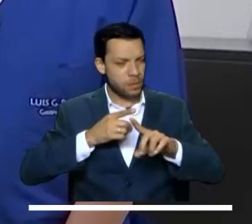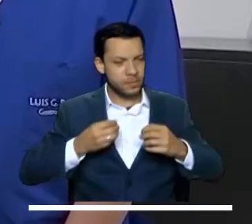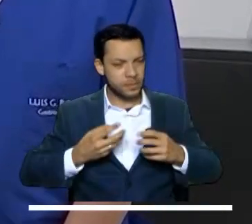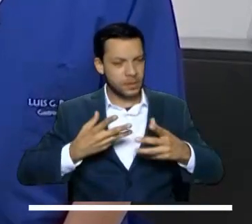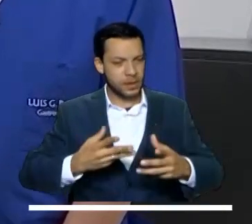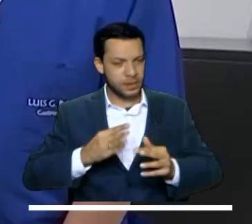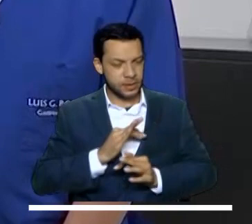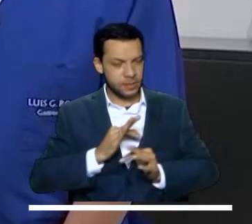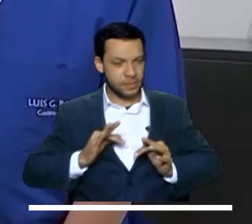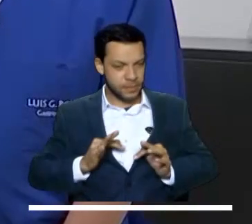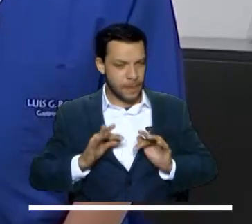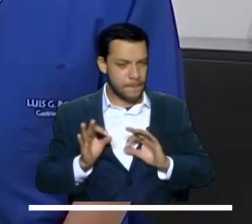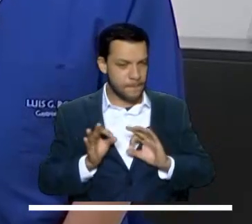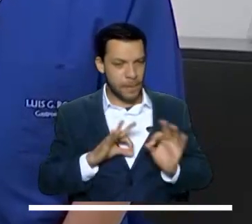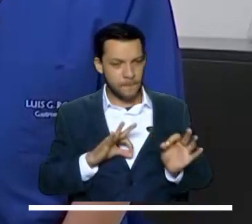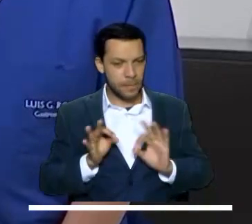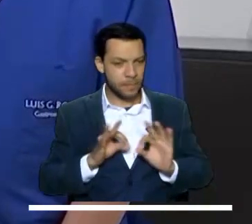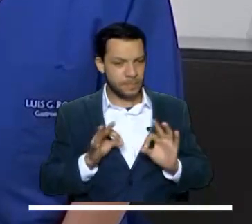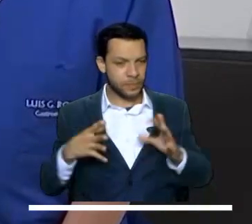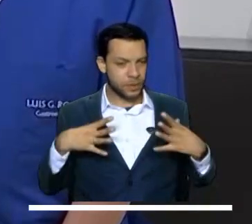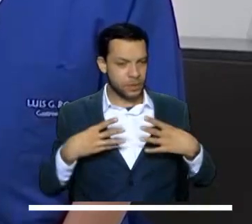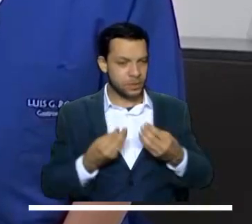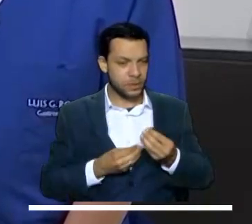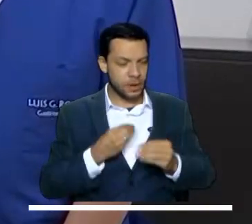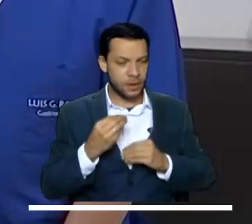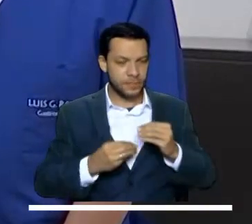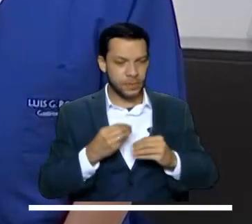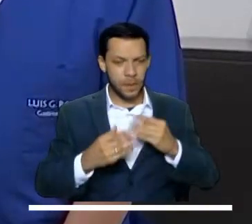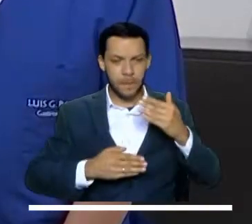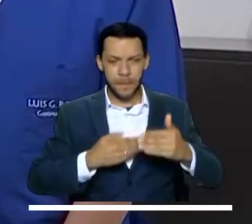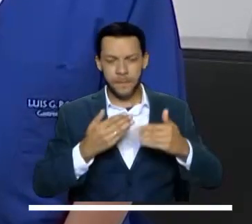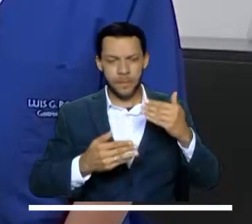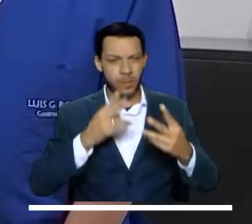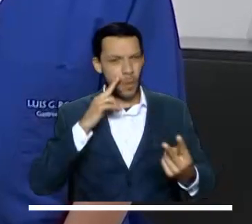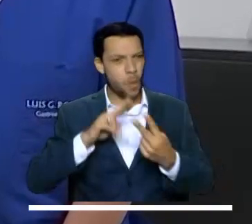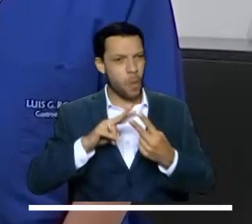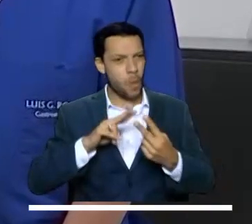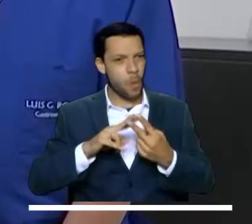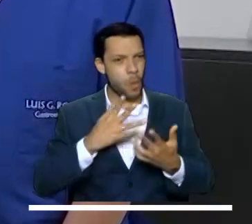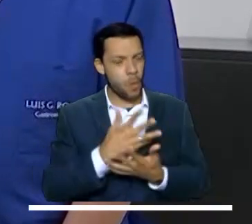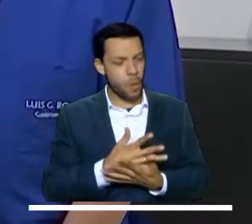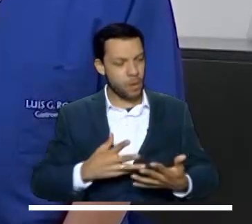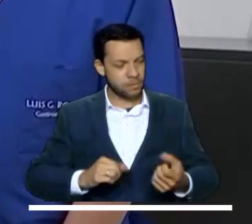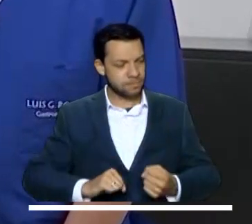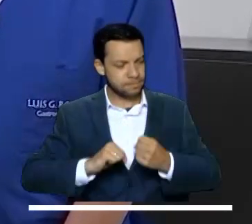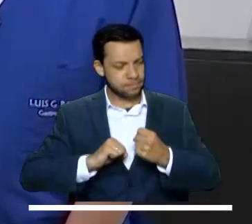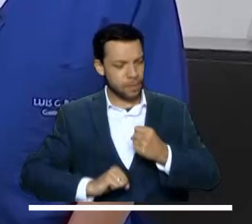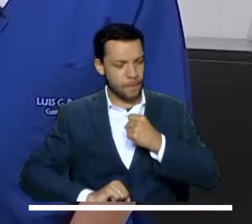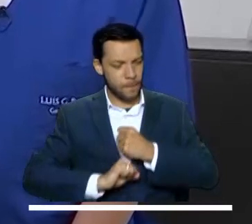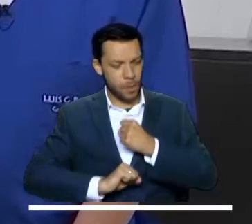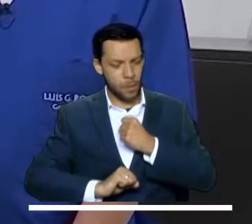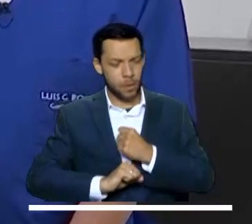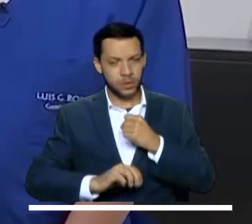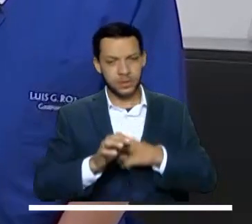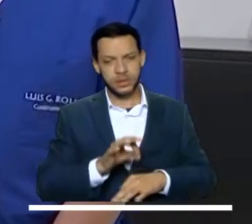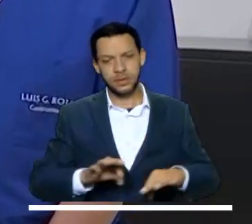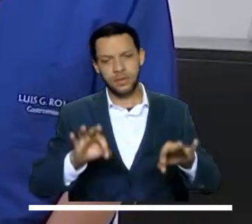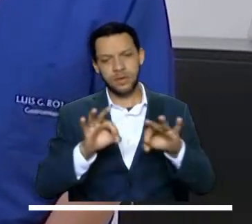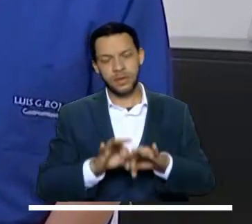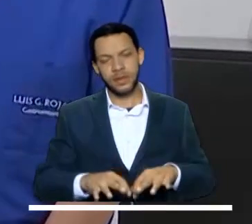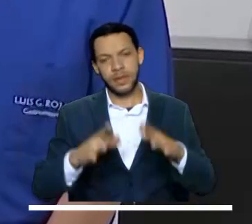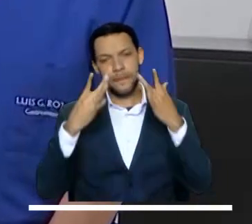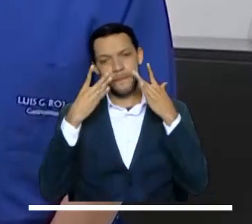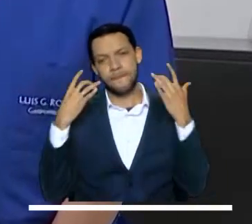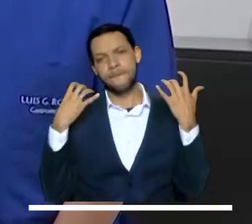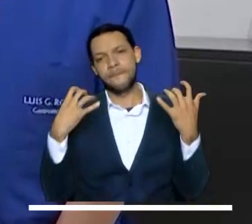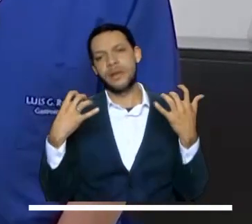adecuado. Pero de acá vamos a pasar a la sala de procedimientos para que ustedes conozcan que realmente que es algo importante, necesario, valioso y